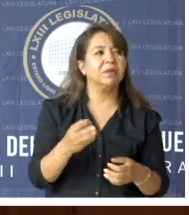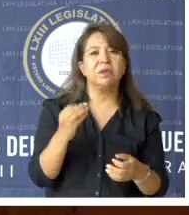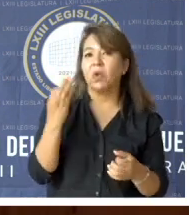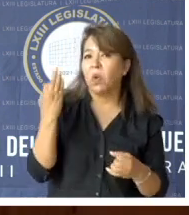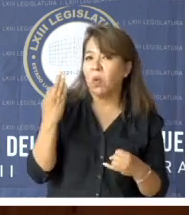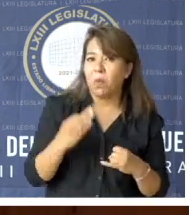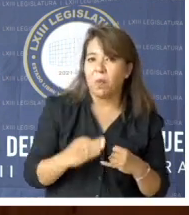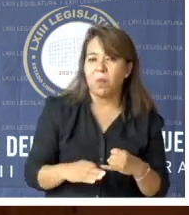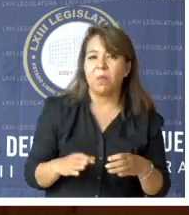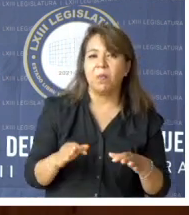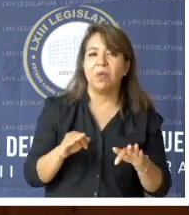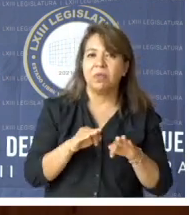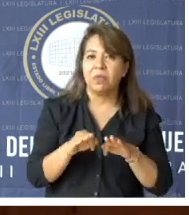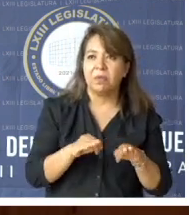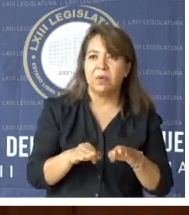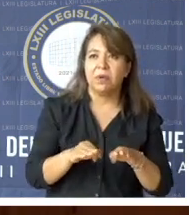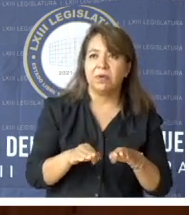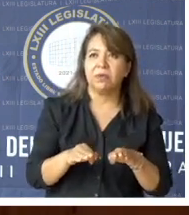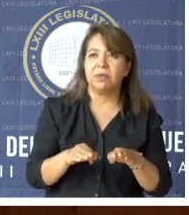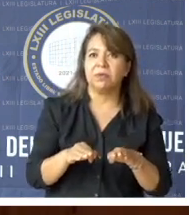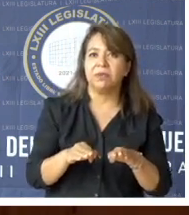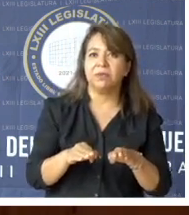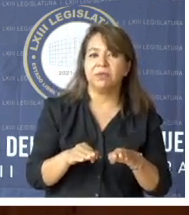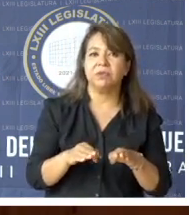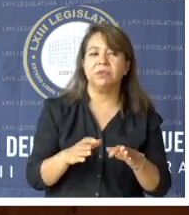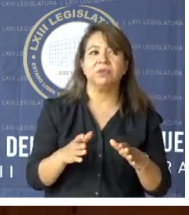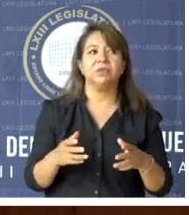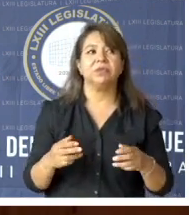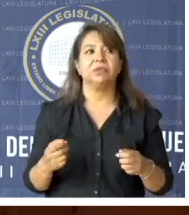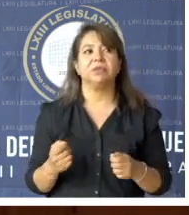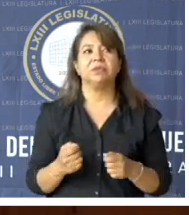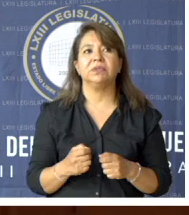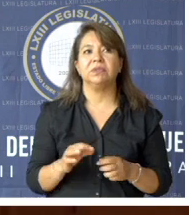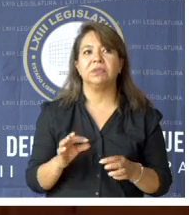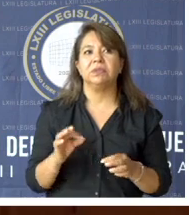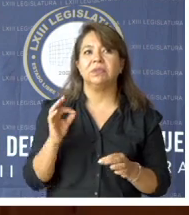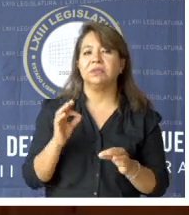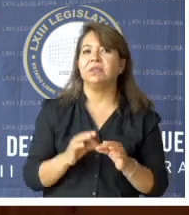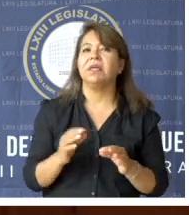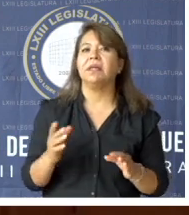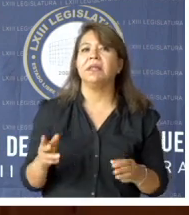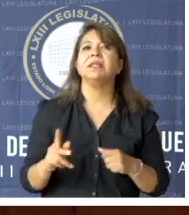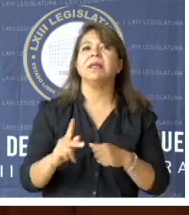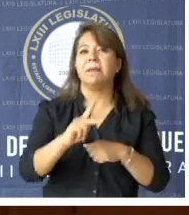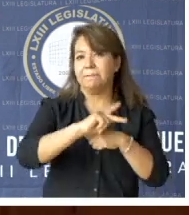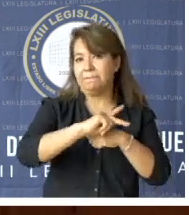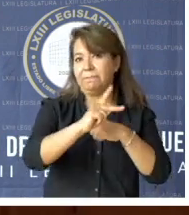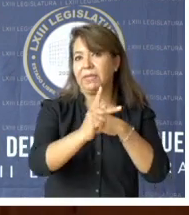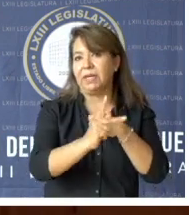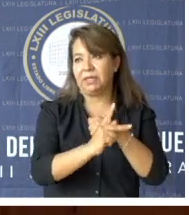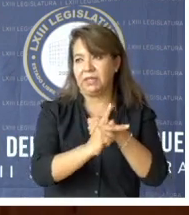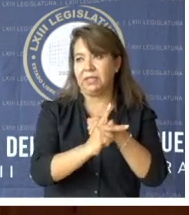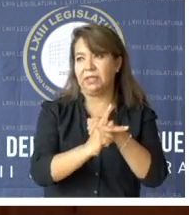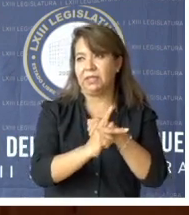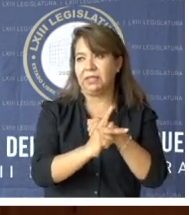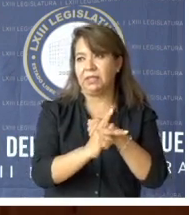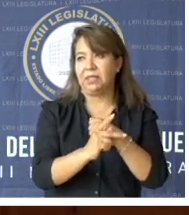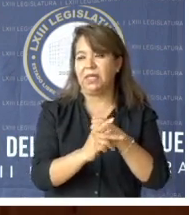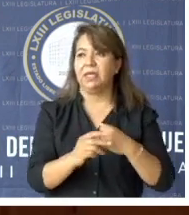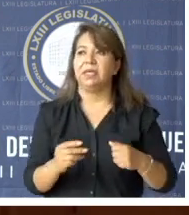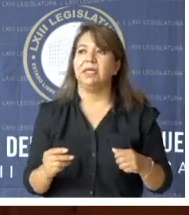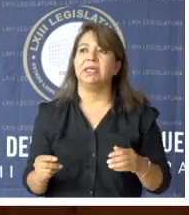tiempo empleado en sus recursos específicos. En nuestro país, desde la